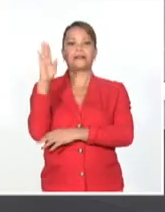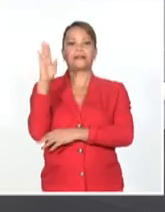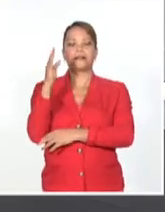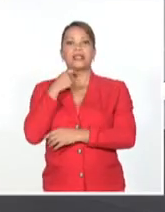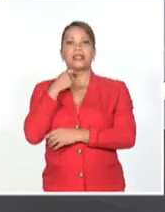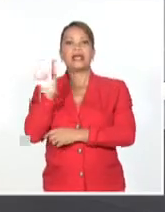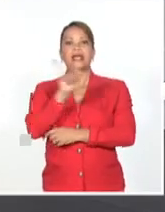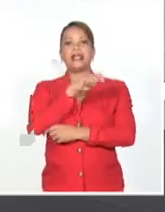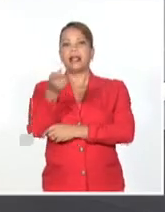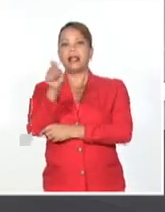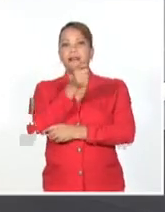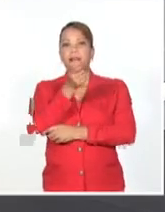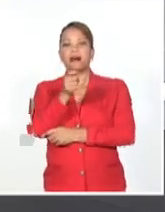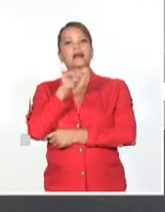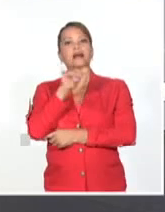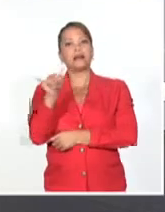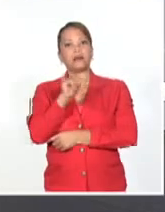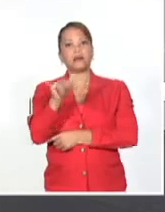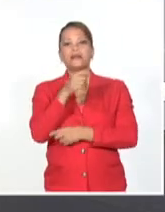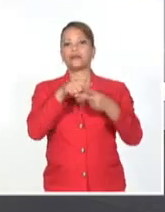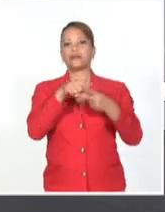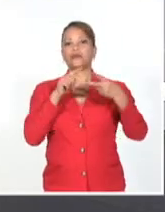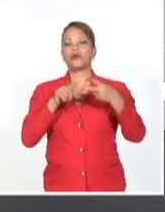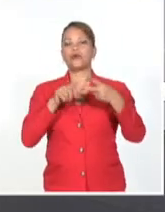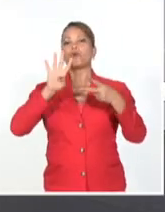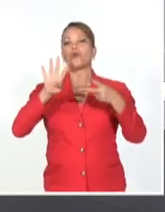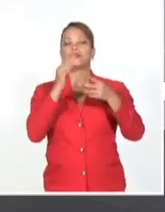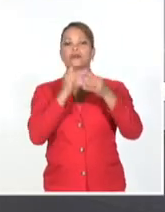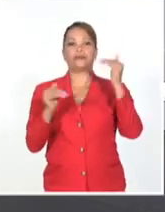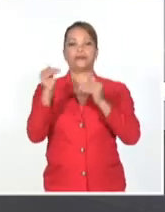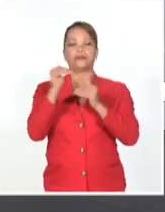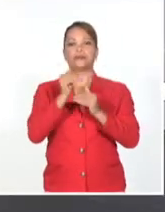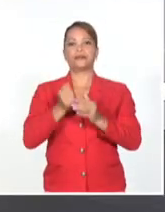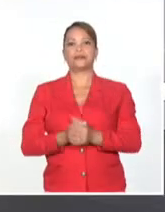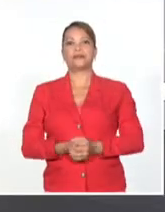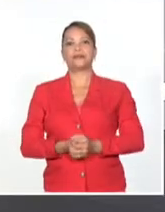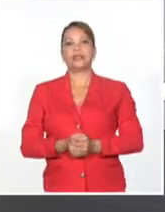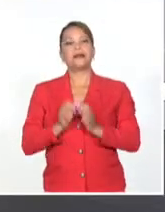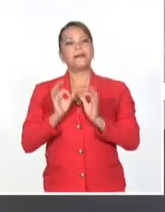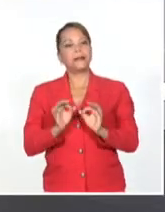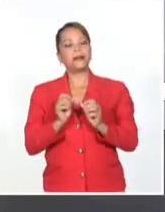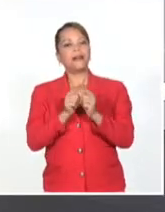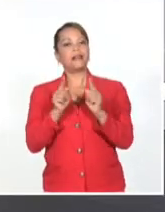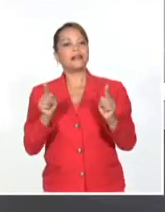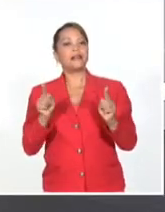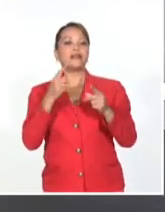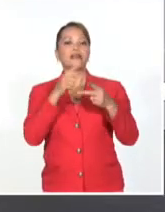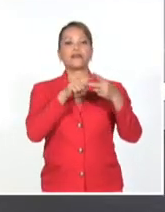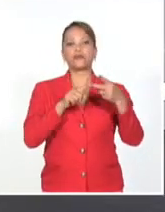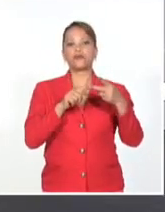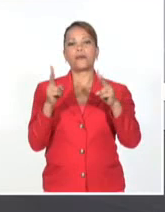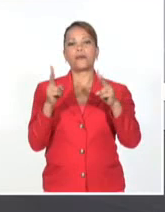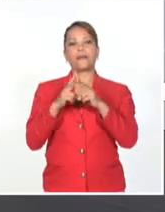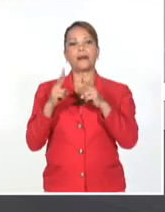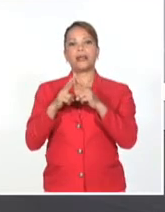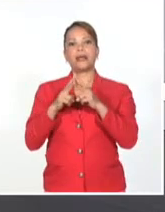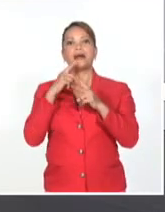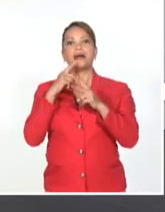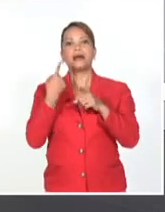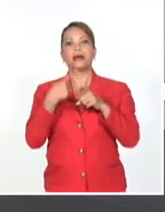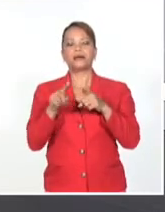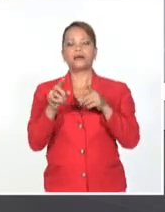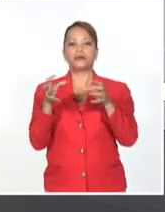hombres, Dariel Carrión y Ringo Quintero quedaron en cuartos de final, misma instancia donde terminaron Elizabeth Hidalgo y Yunaisi Montero en el florete